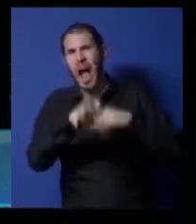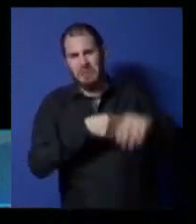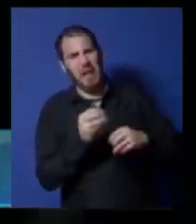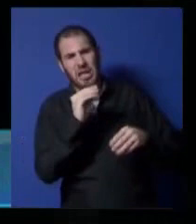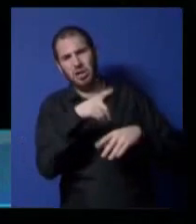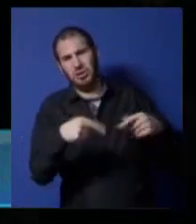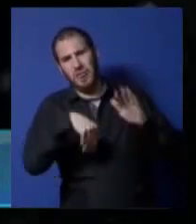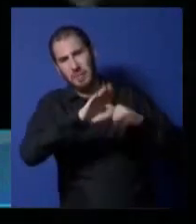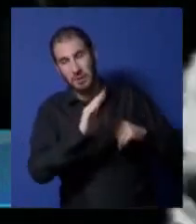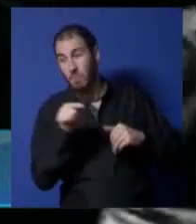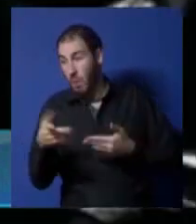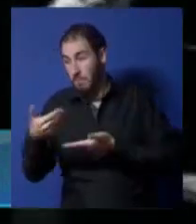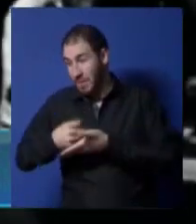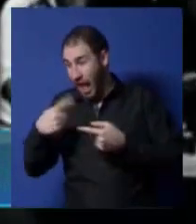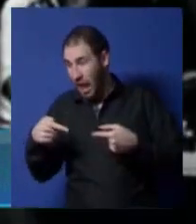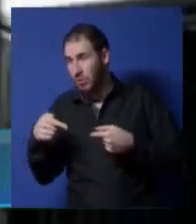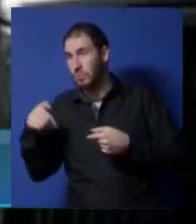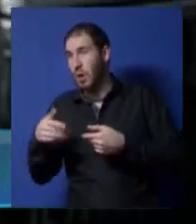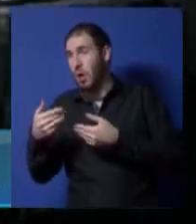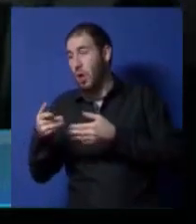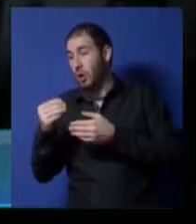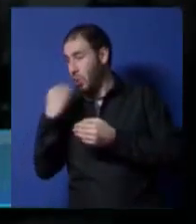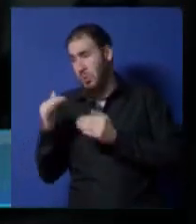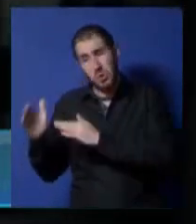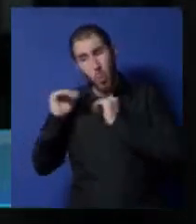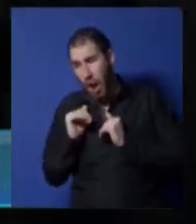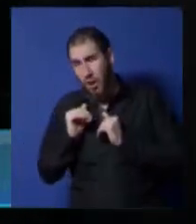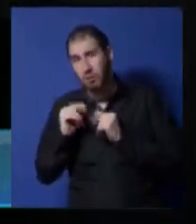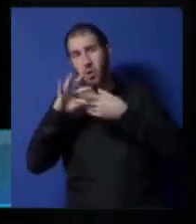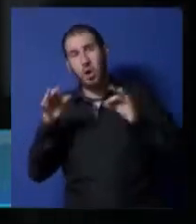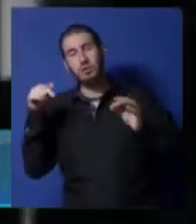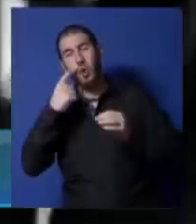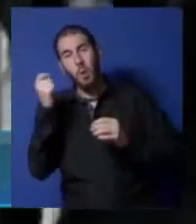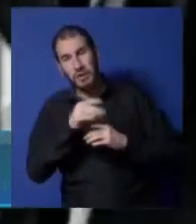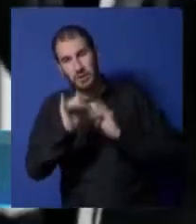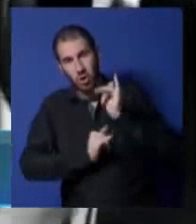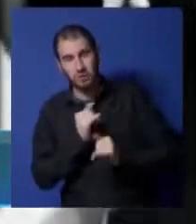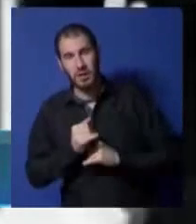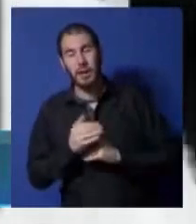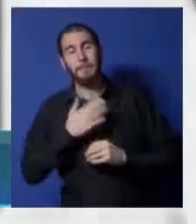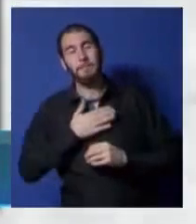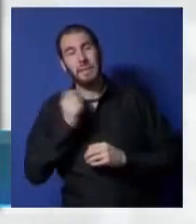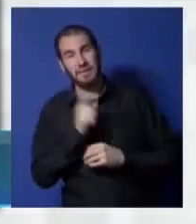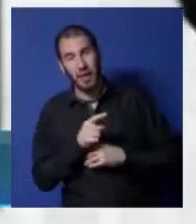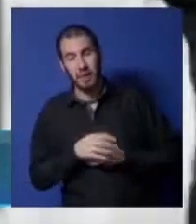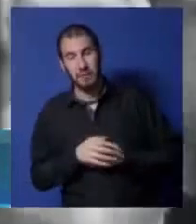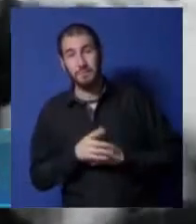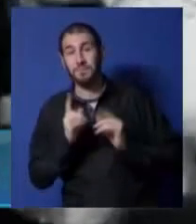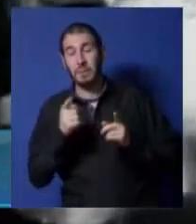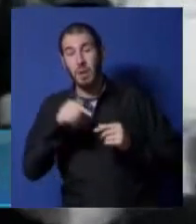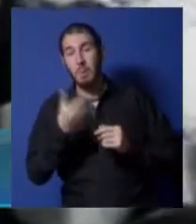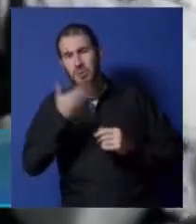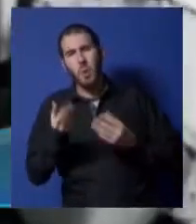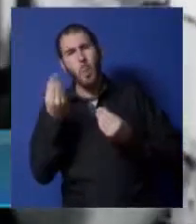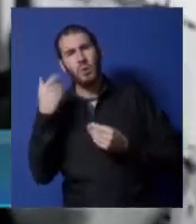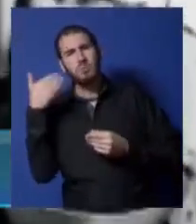él. Claro. Yo, si vos venís a pedirme algo, vos vas a comer lo mismo que como yo. Uh-huh. Esa es la frase de Barloa, característica. Y por esto mismo va mucha